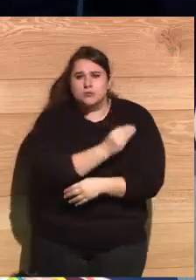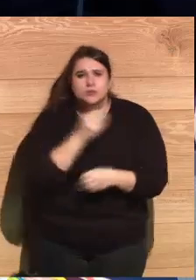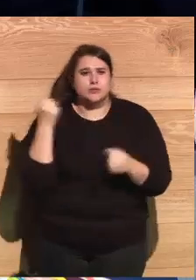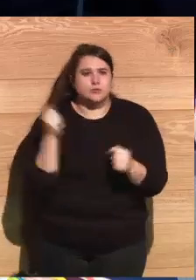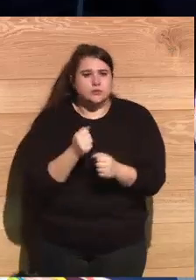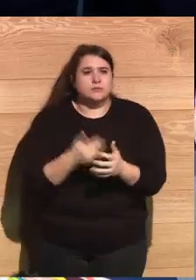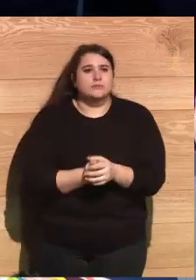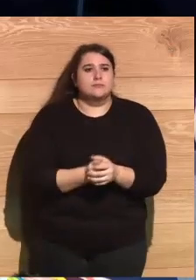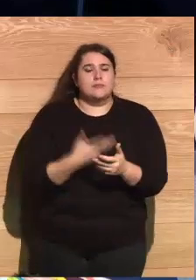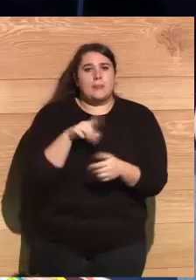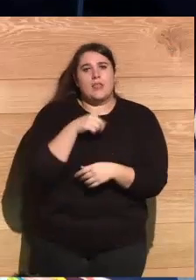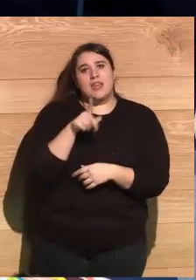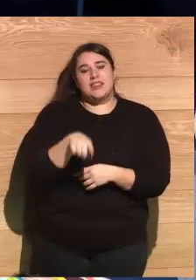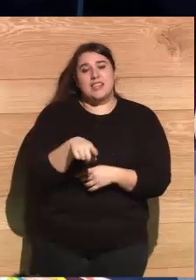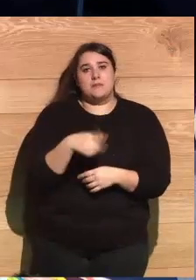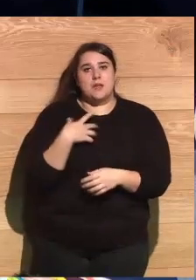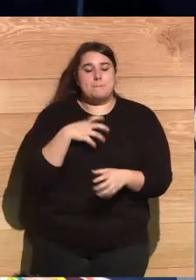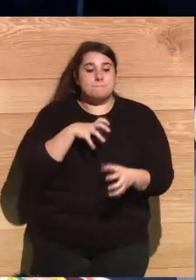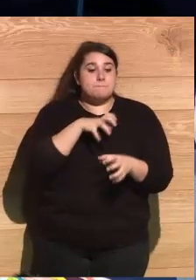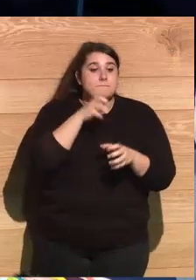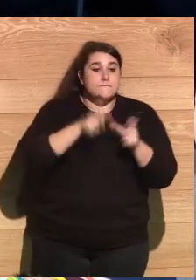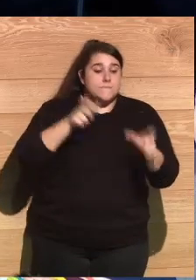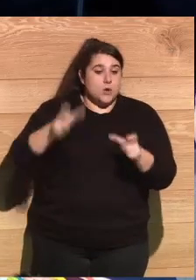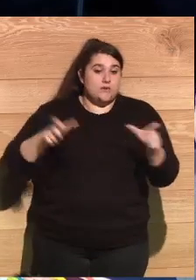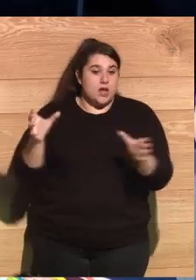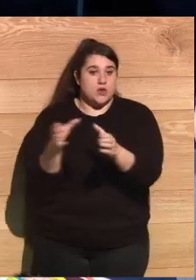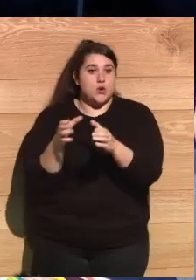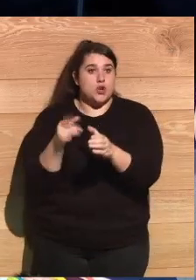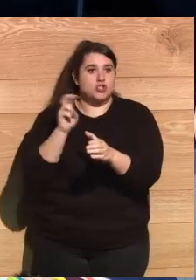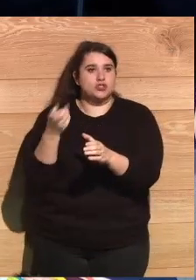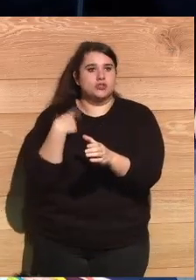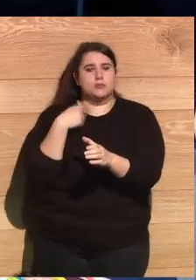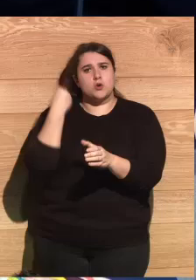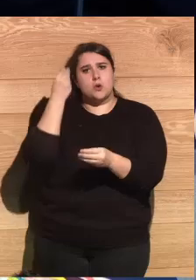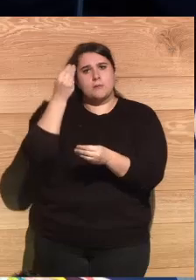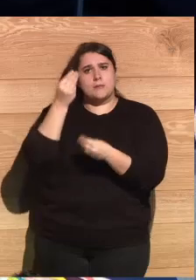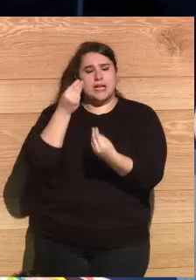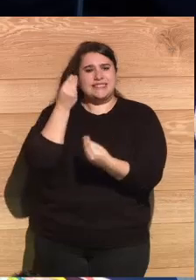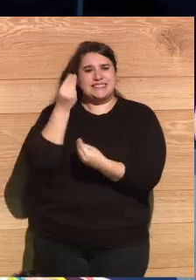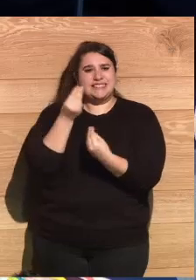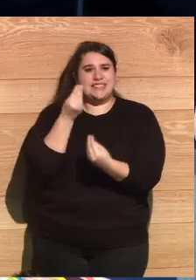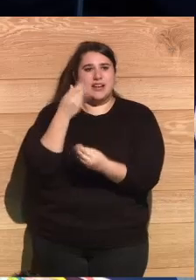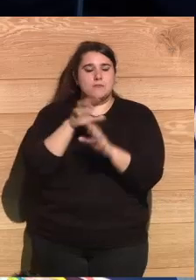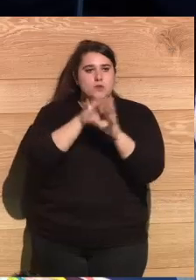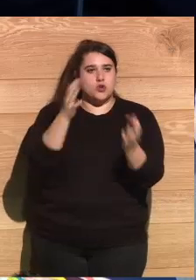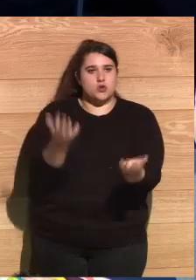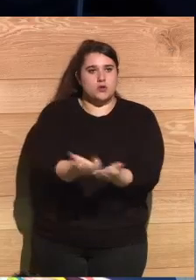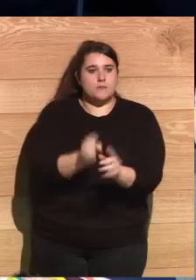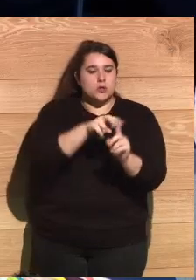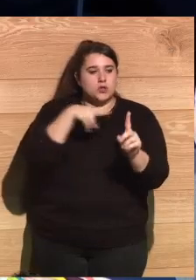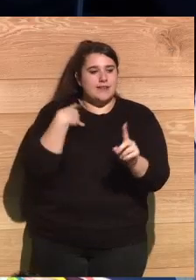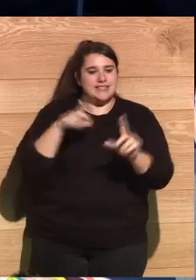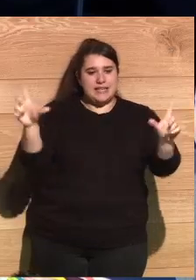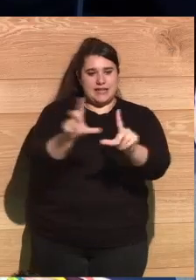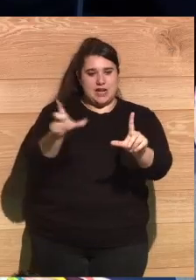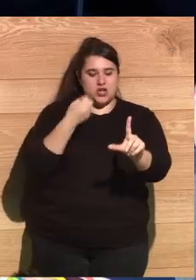otra población, que ese también era mi debate con los políticos, que no está pensando el mundo desde una pantalla